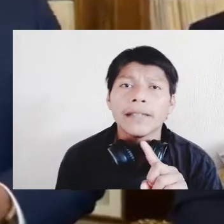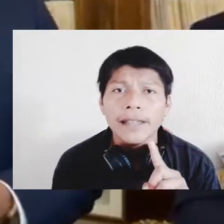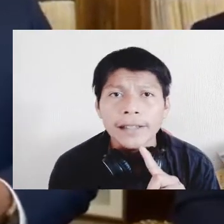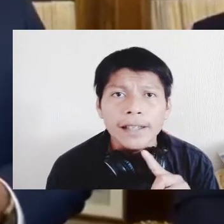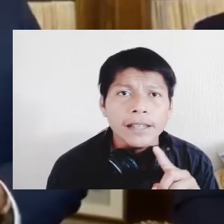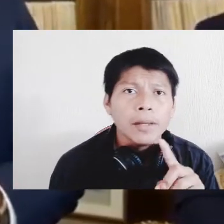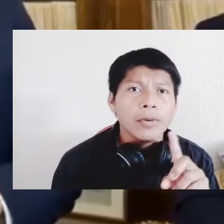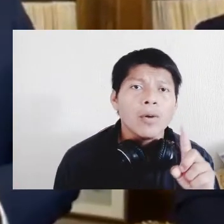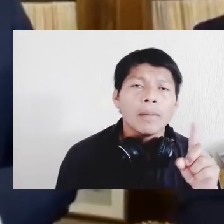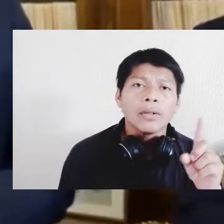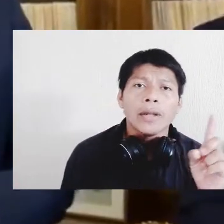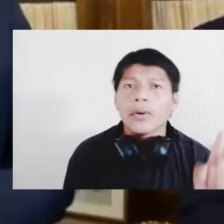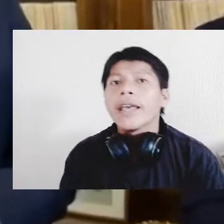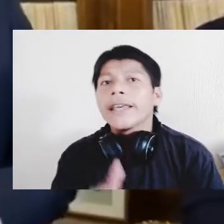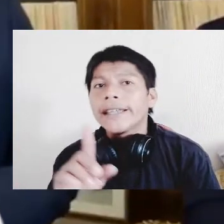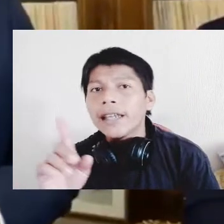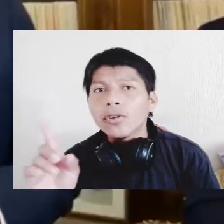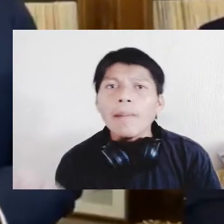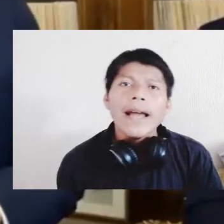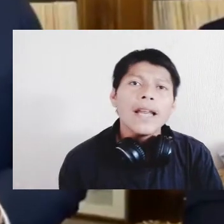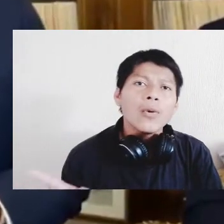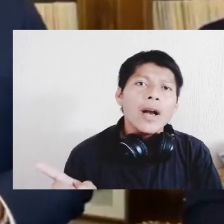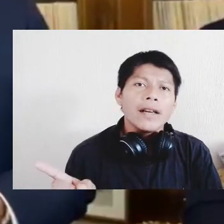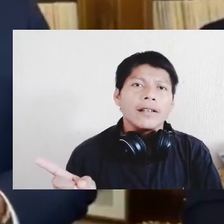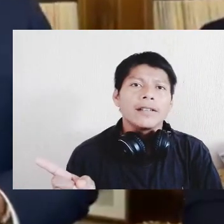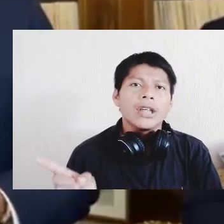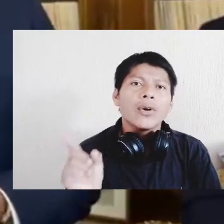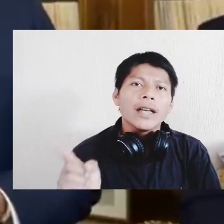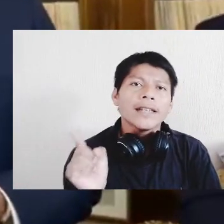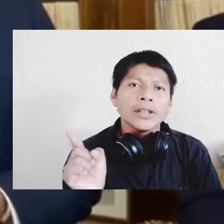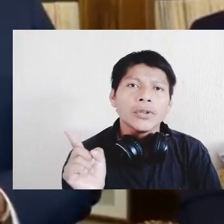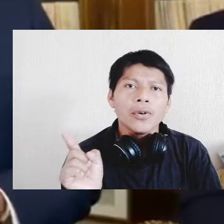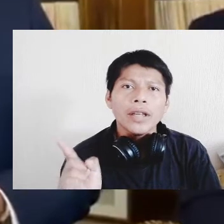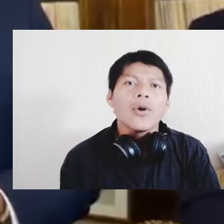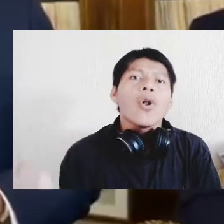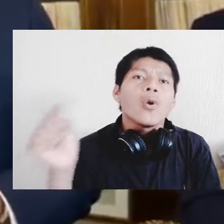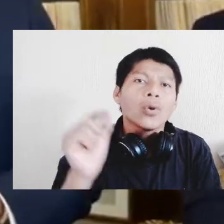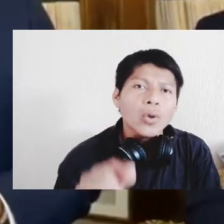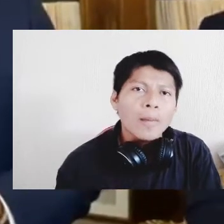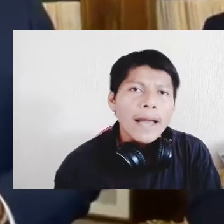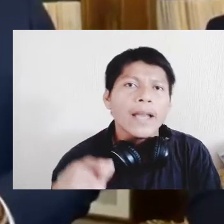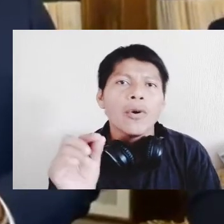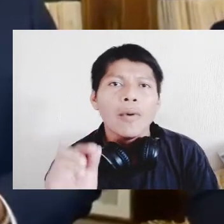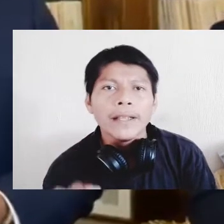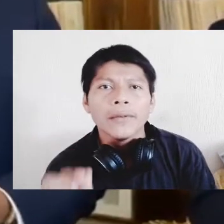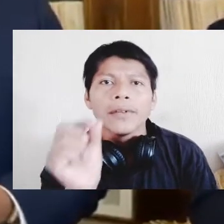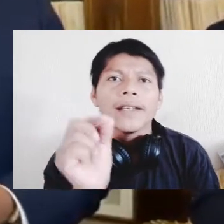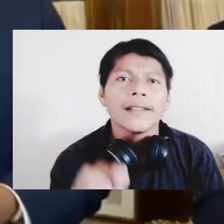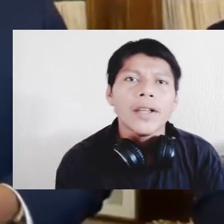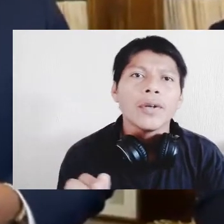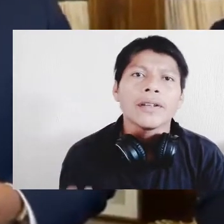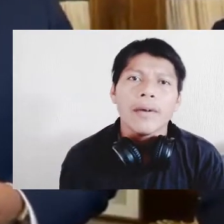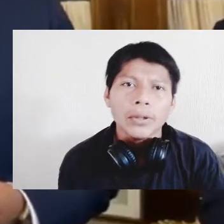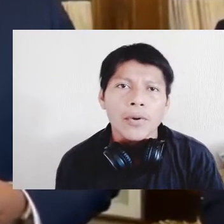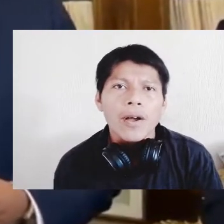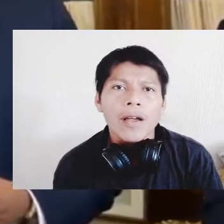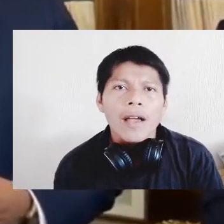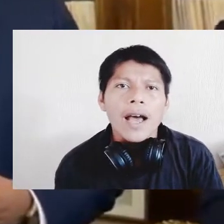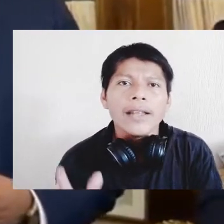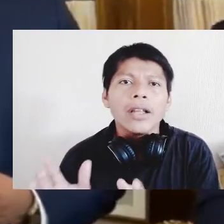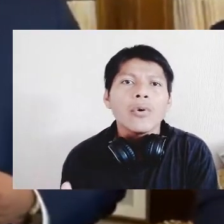del presidente Andrés Manuel López Obrador. ¿Y quién toma el lugar de Olga Sánchez Cordero? Lo toma el gobernador del estado de